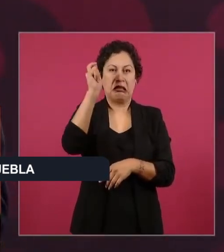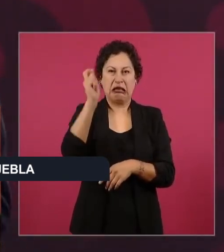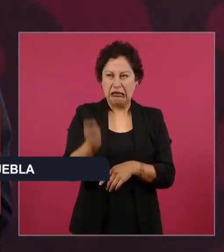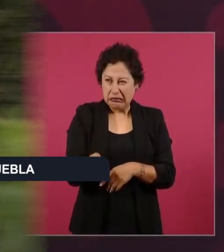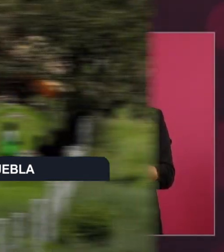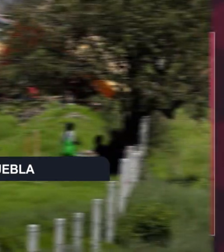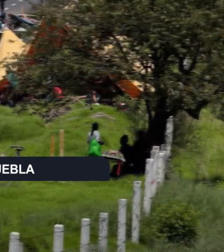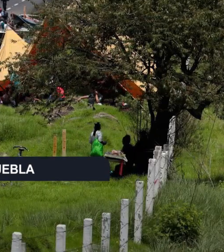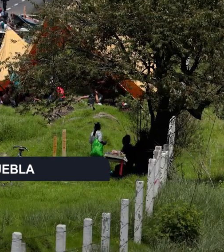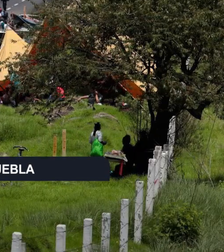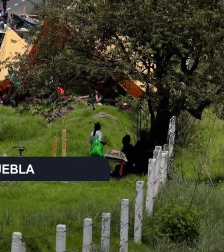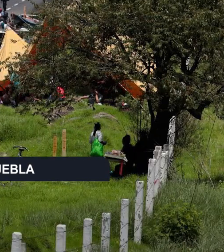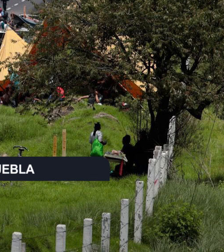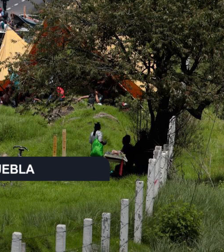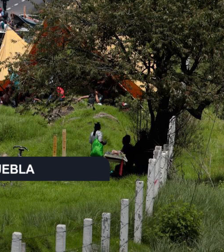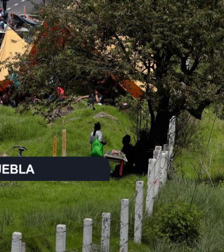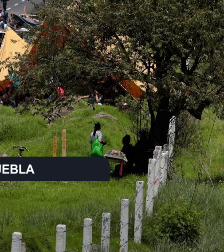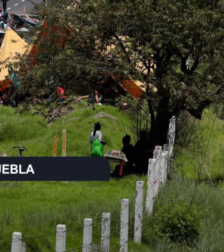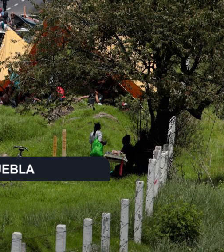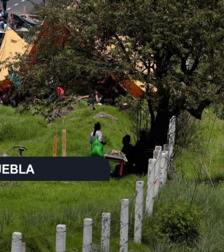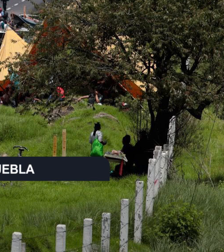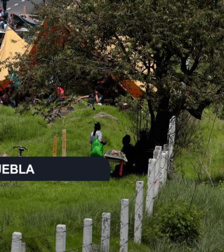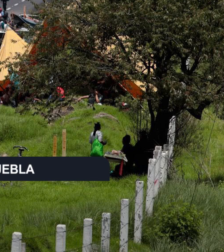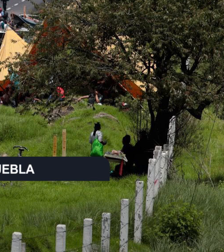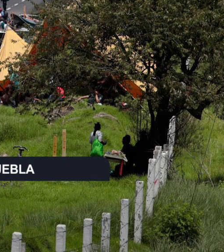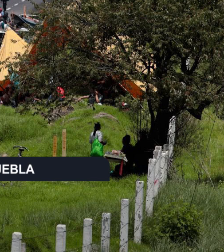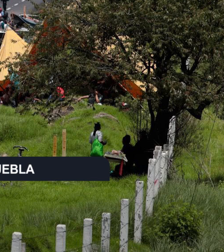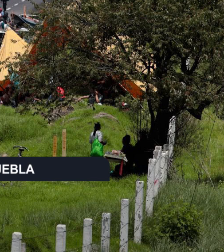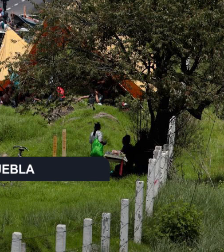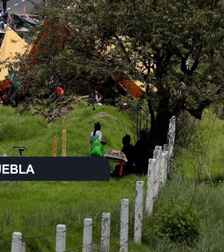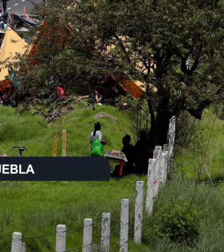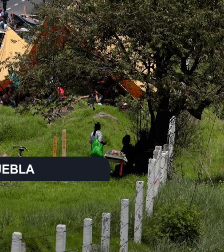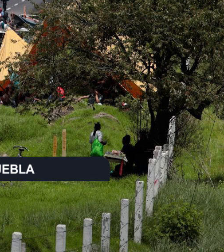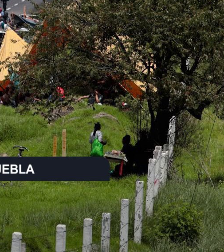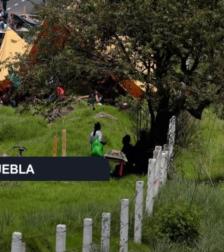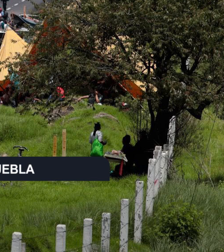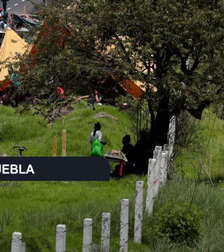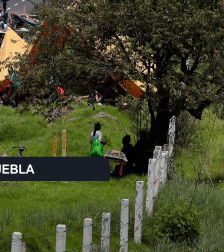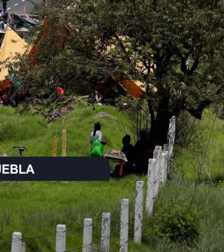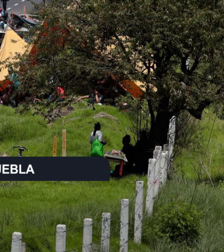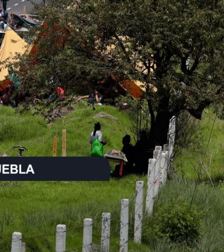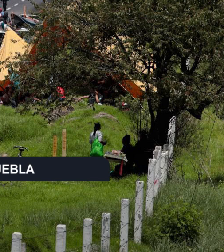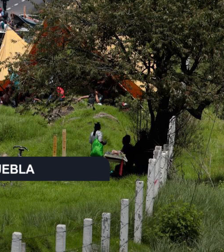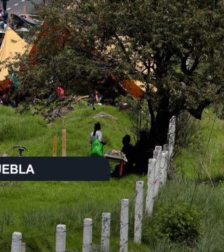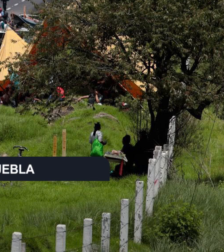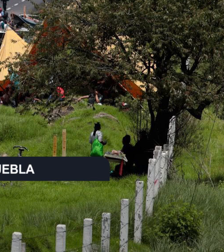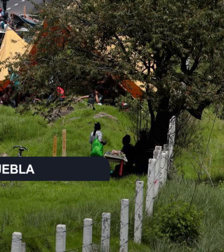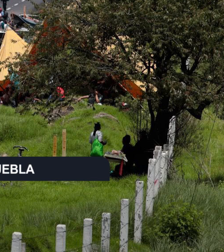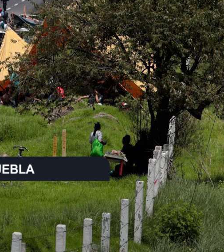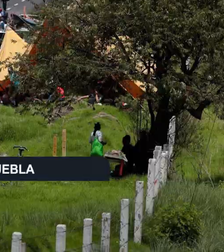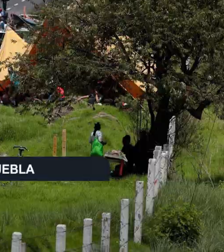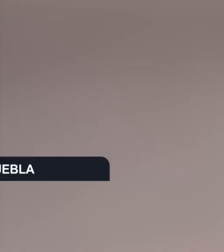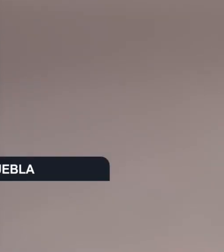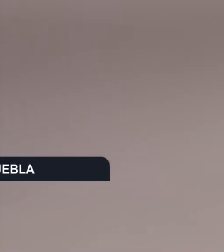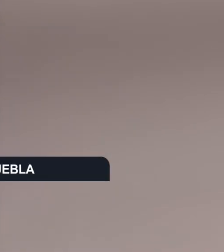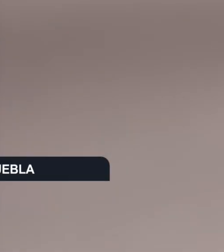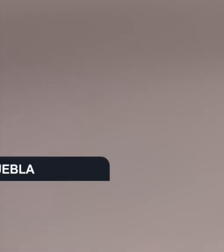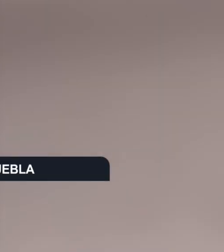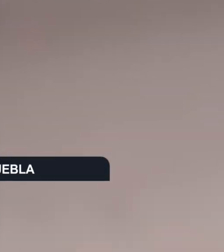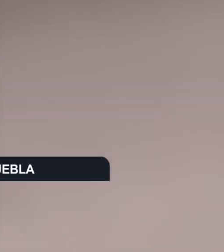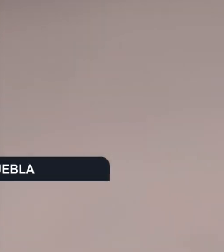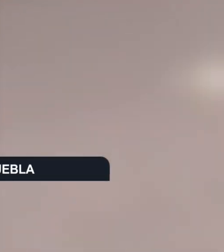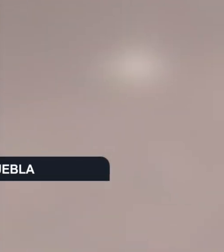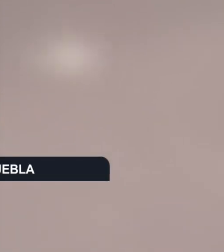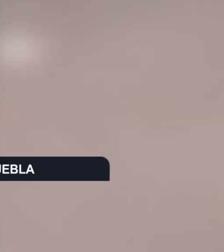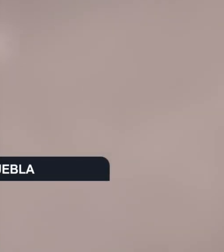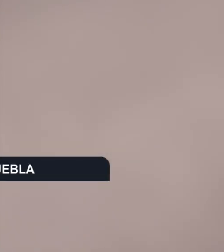ejidatarios hace décadas durante la construcción de la carretera así como el pago correspondiente por los terrenos afectados el